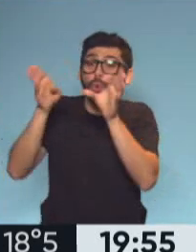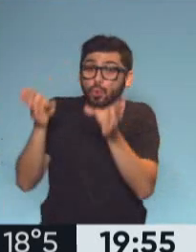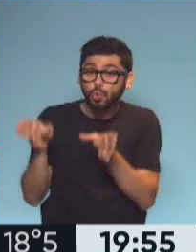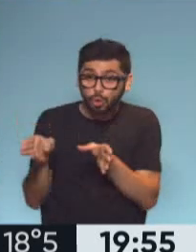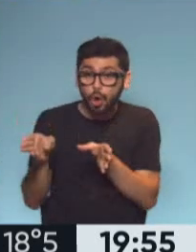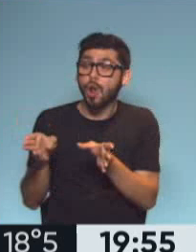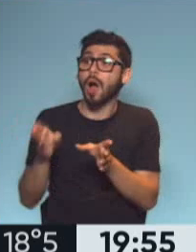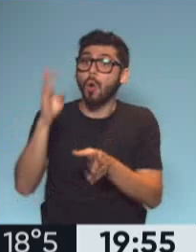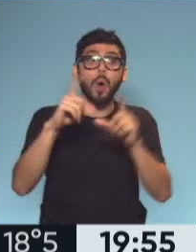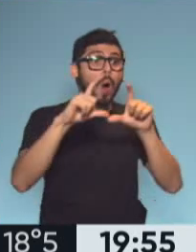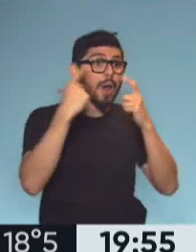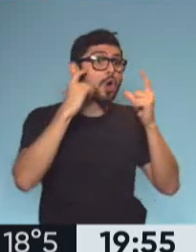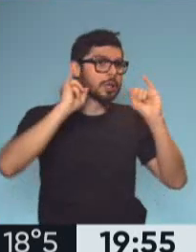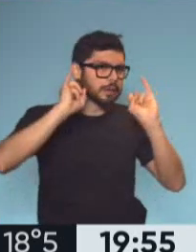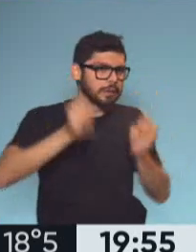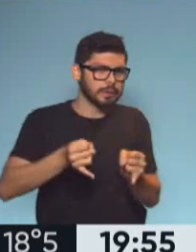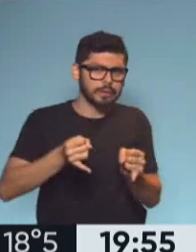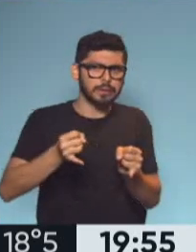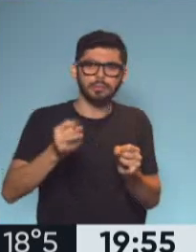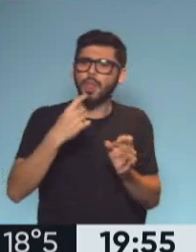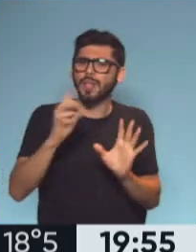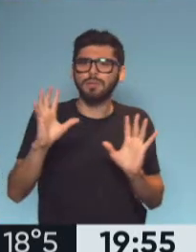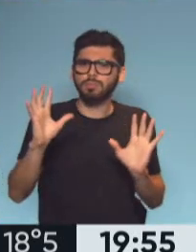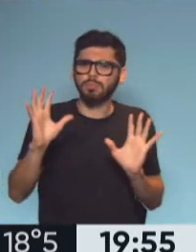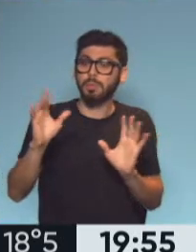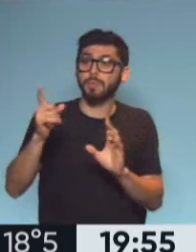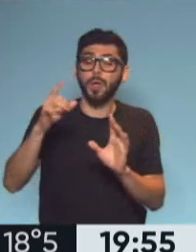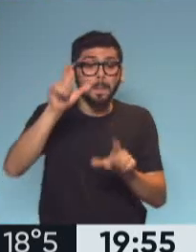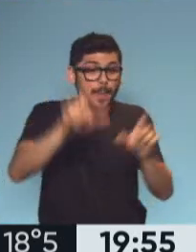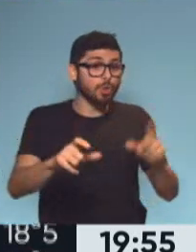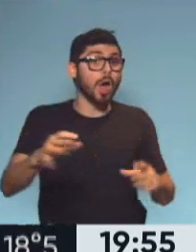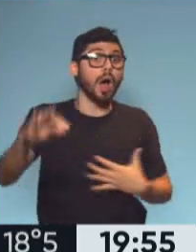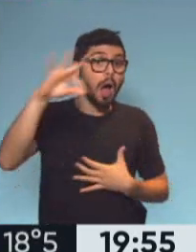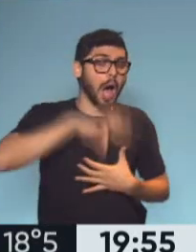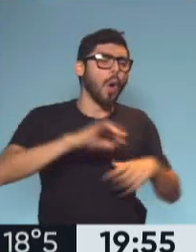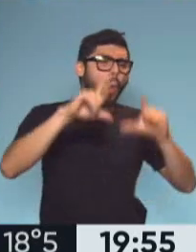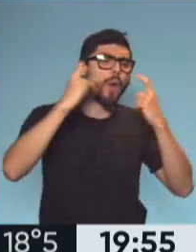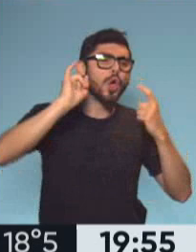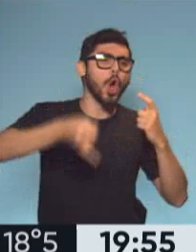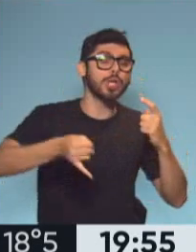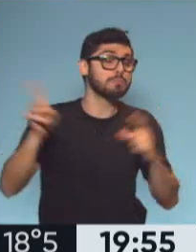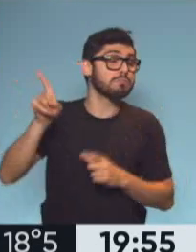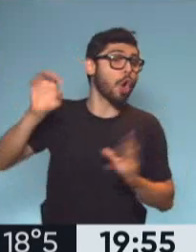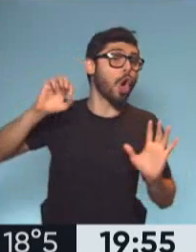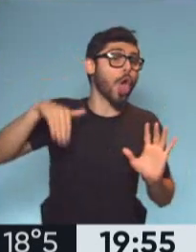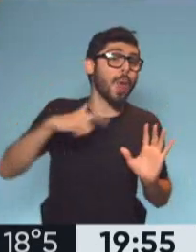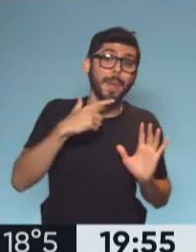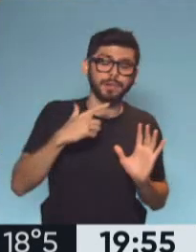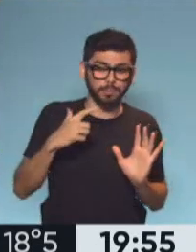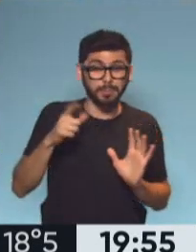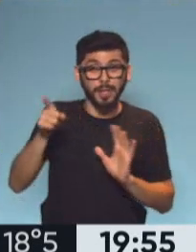seguían ese consejo, que solo lo tenía que usar el que estaba infectado. Esto significó que entre el 8 de